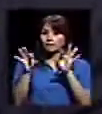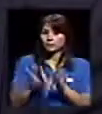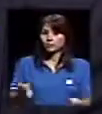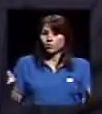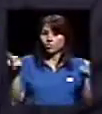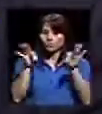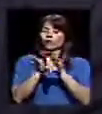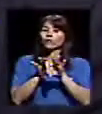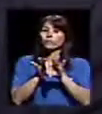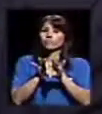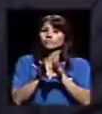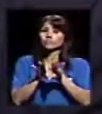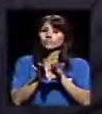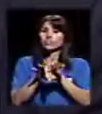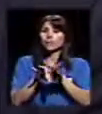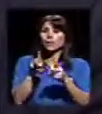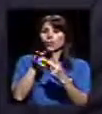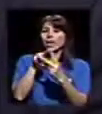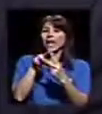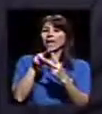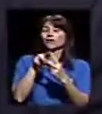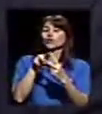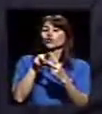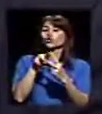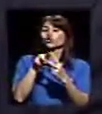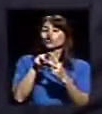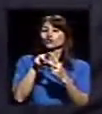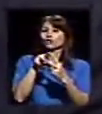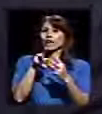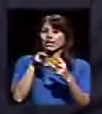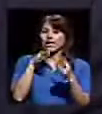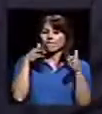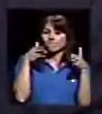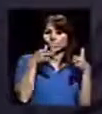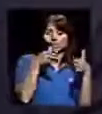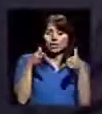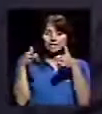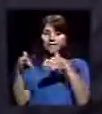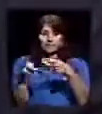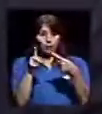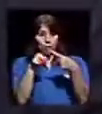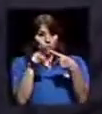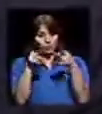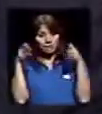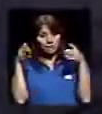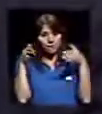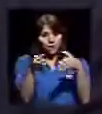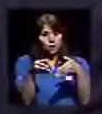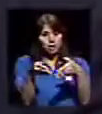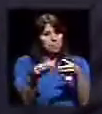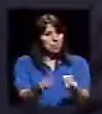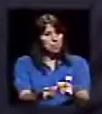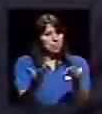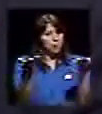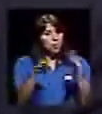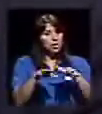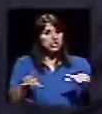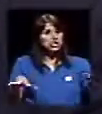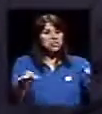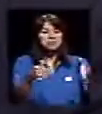fundamental porque hay dos tipos de enfoques. Un enfoque populista, que con independencia de quienes lo hayan